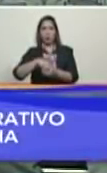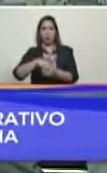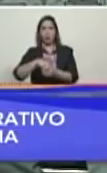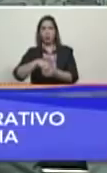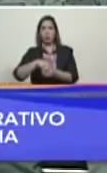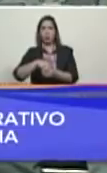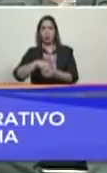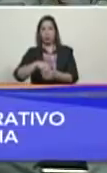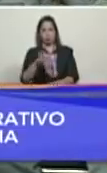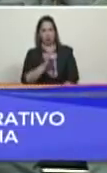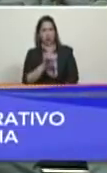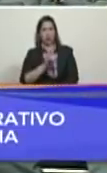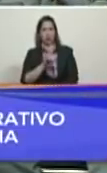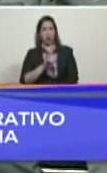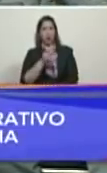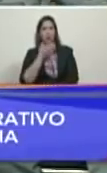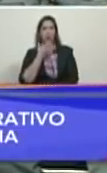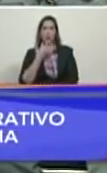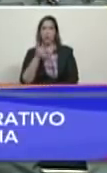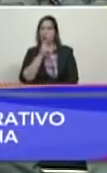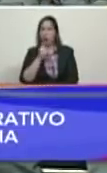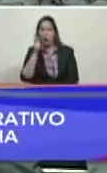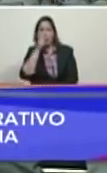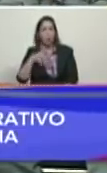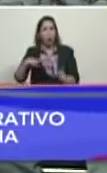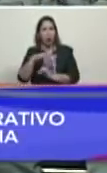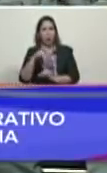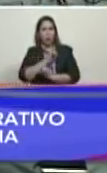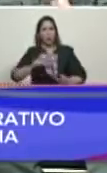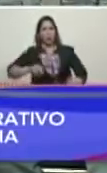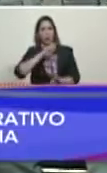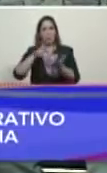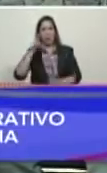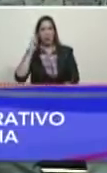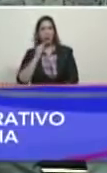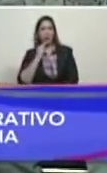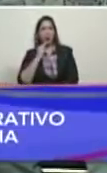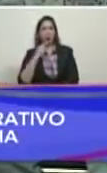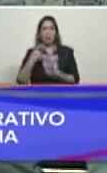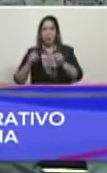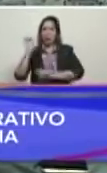ni que Venezuela no tuviera pueblo y fuerza armada para defenderla,